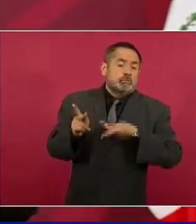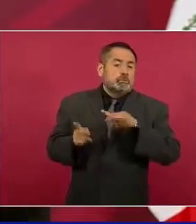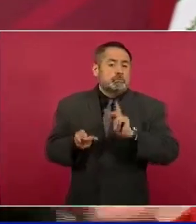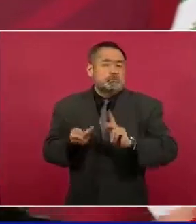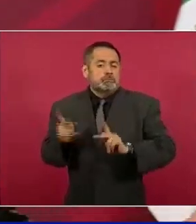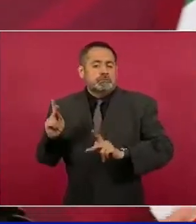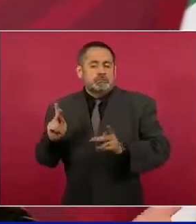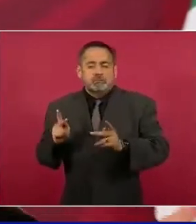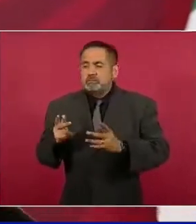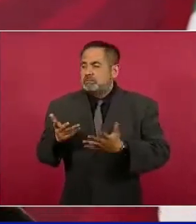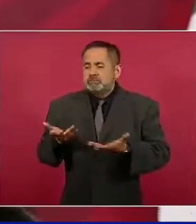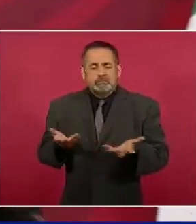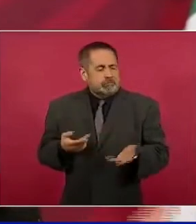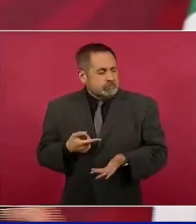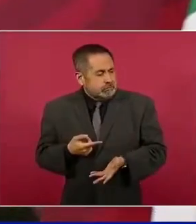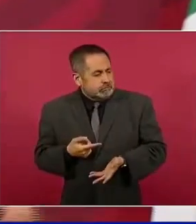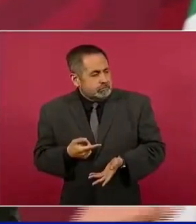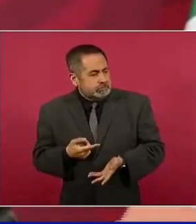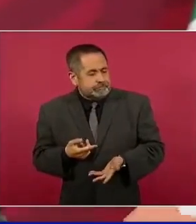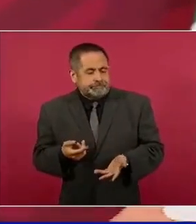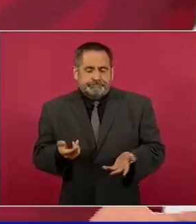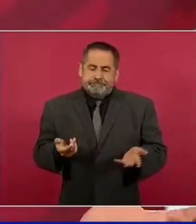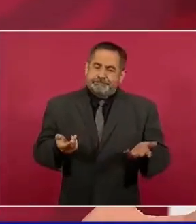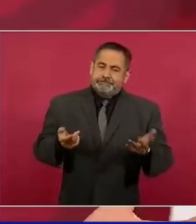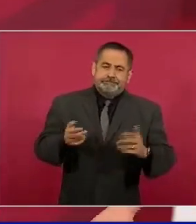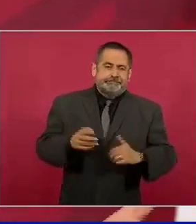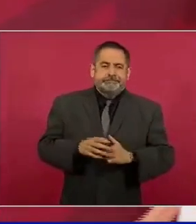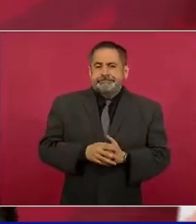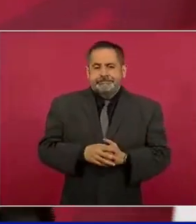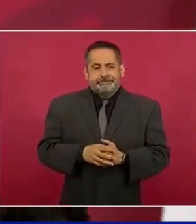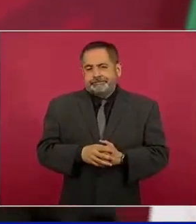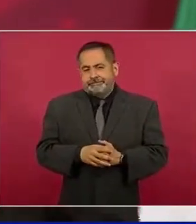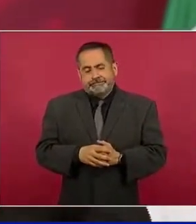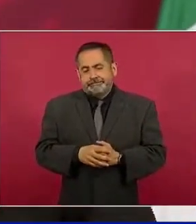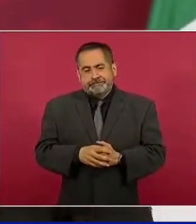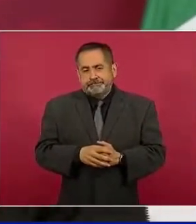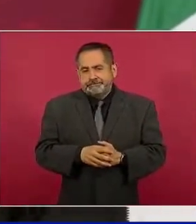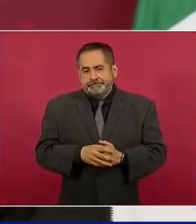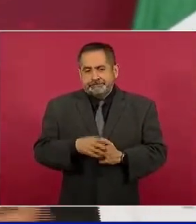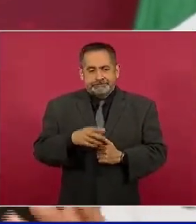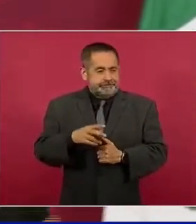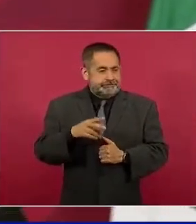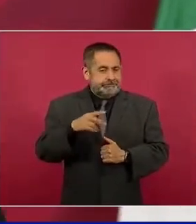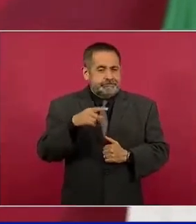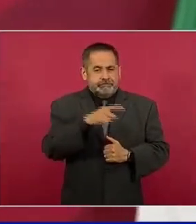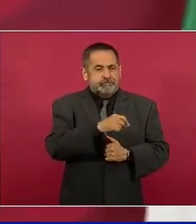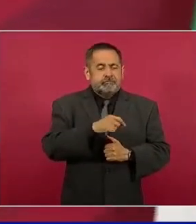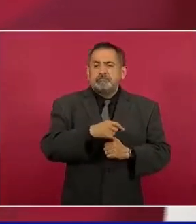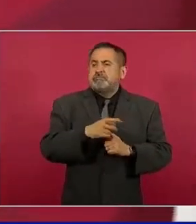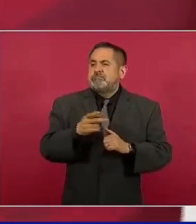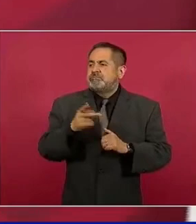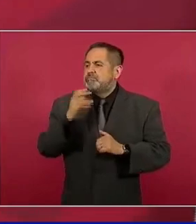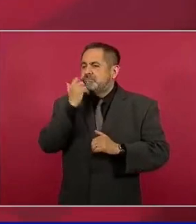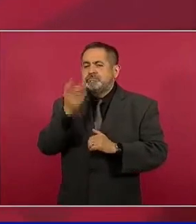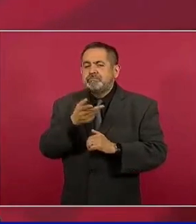y por lo mismo pues no hay consulta.